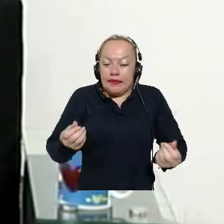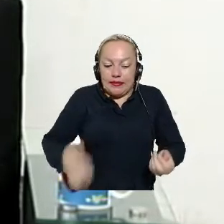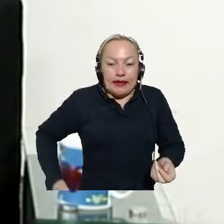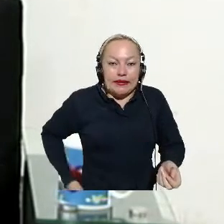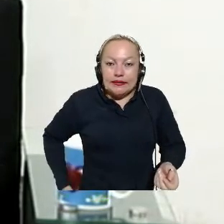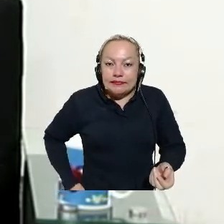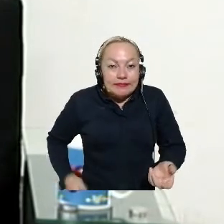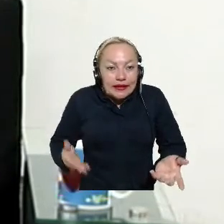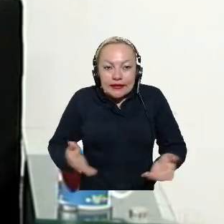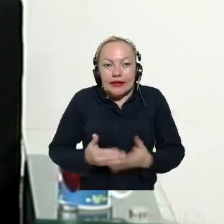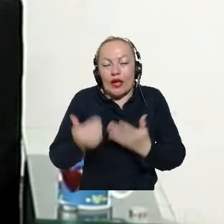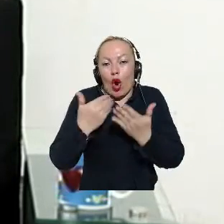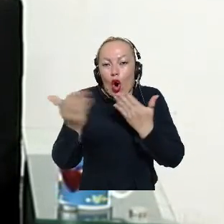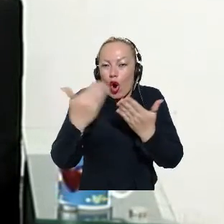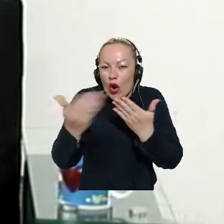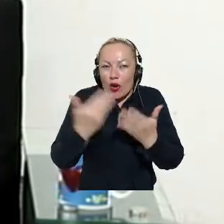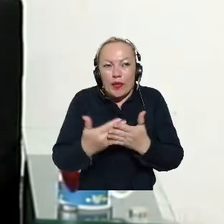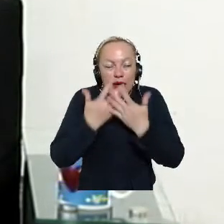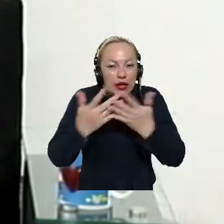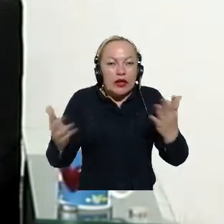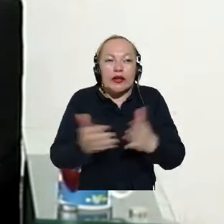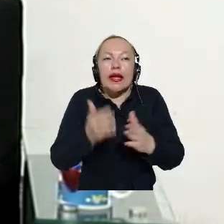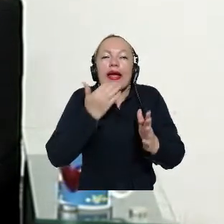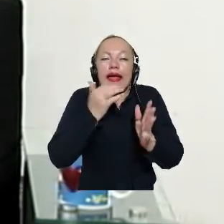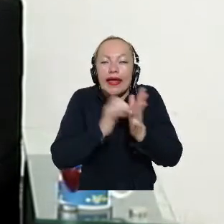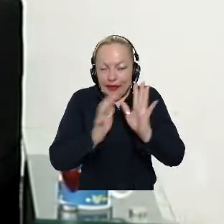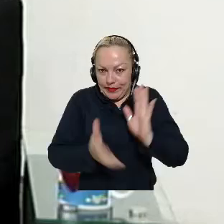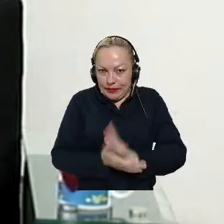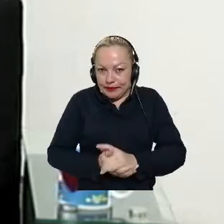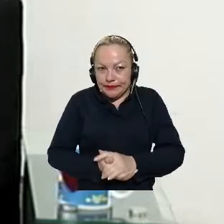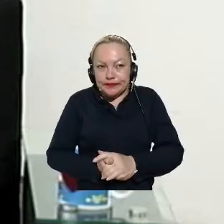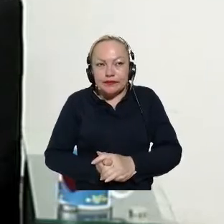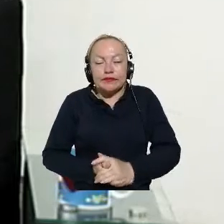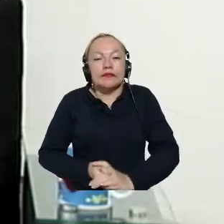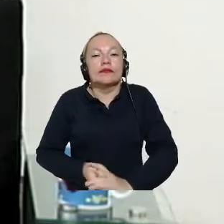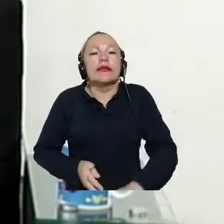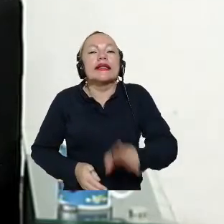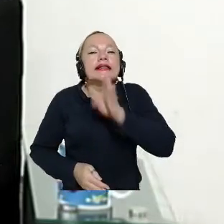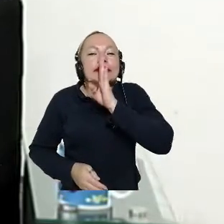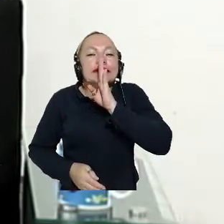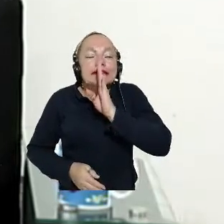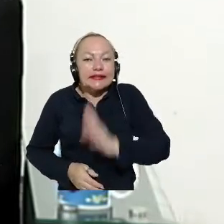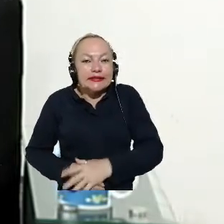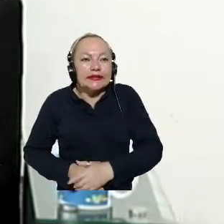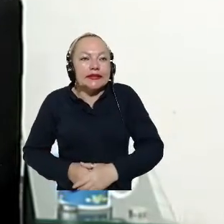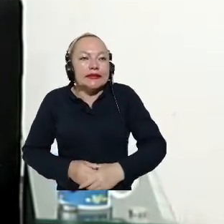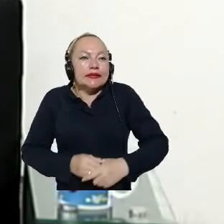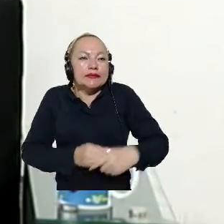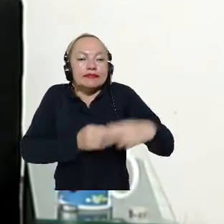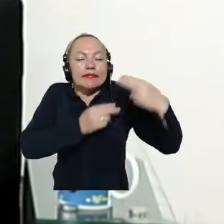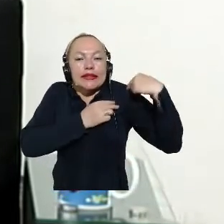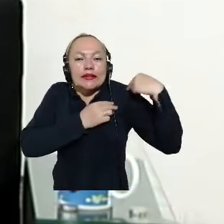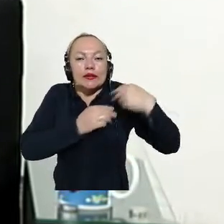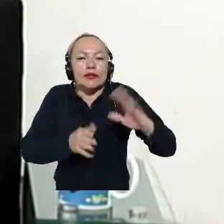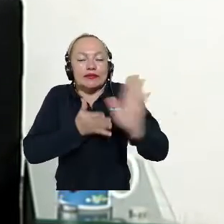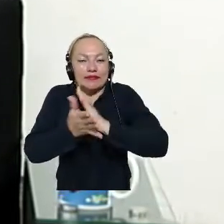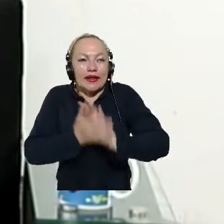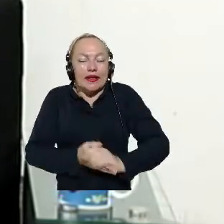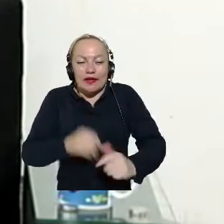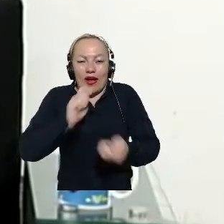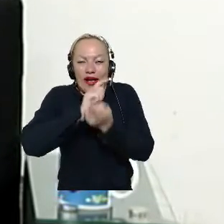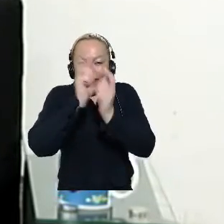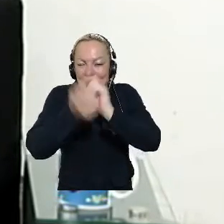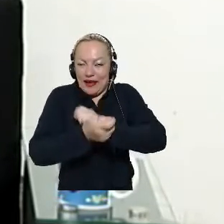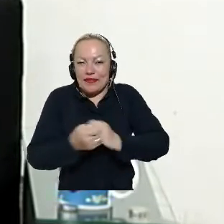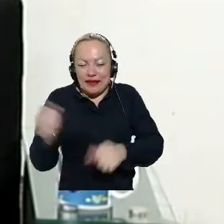los que compraban. Y entonces, por ejemplo, ahorita, ¿quién tiene la facultad de decir, vamos a cambiar de carro y comprémonos